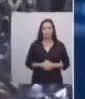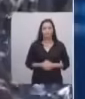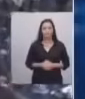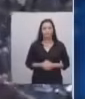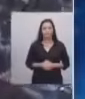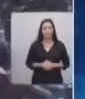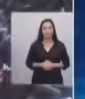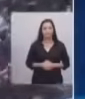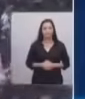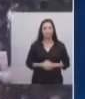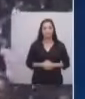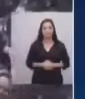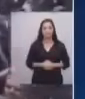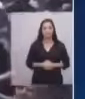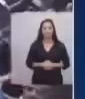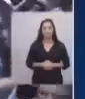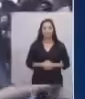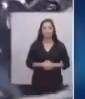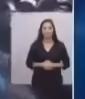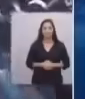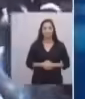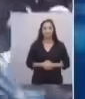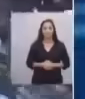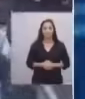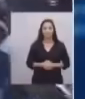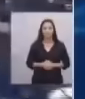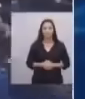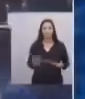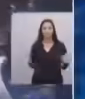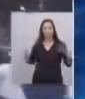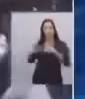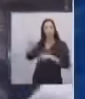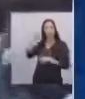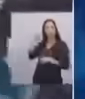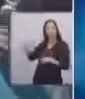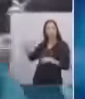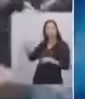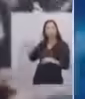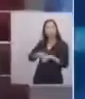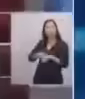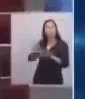Hugo tiene mucho para comentar sobre todo respecto de estas últimas semanas estos últimos